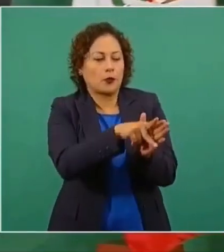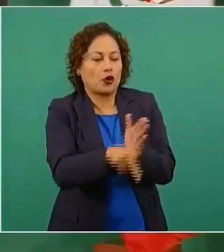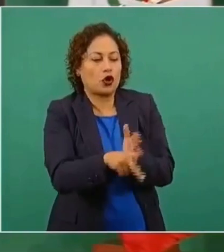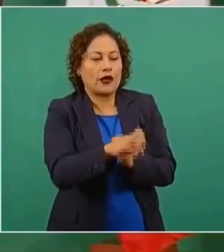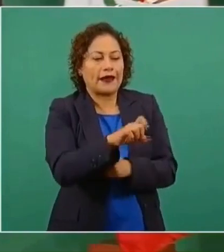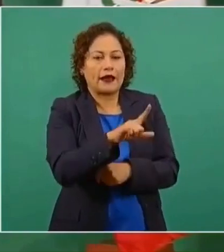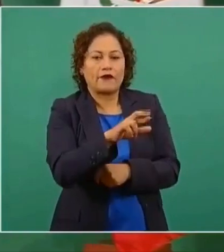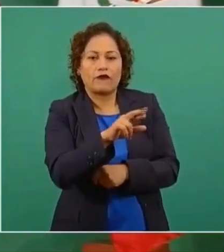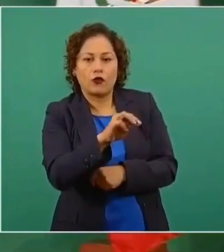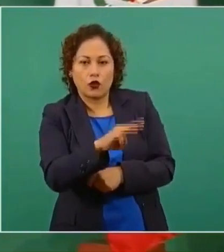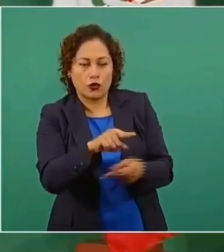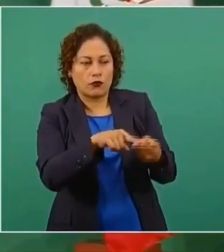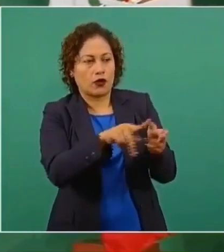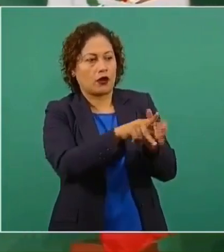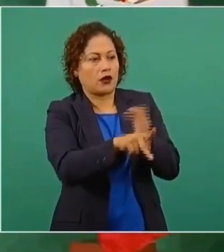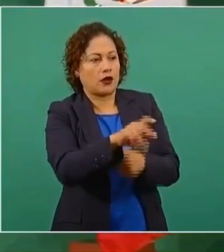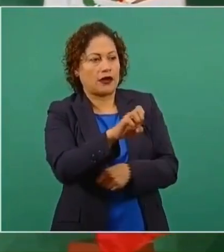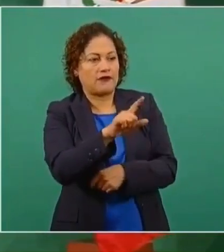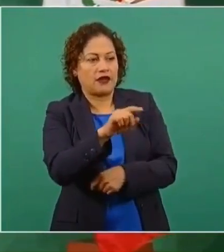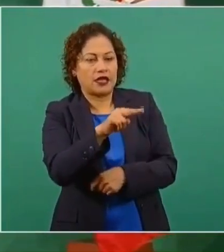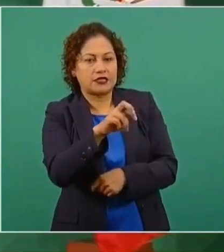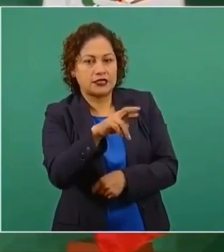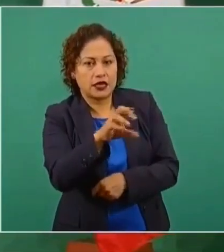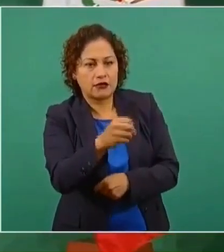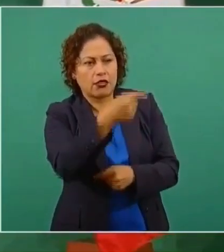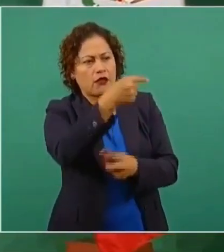etcétera, etcétera,